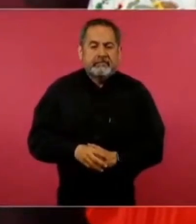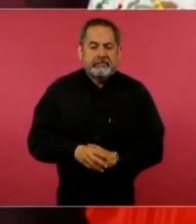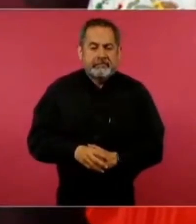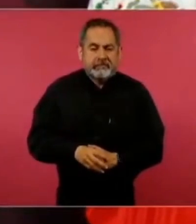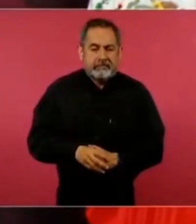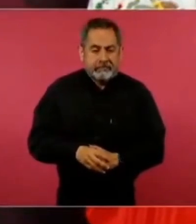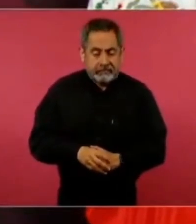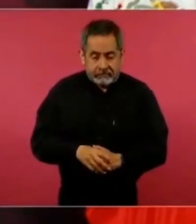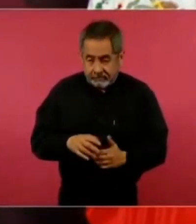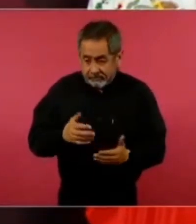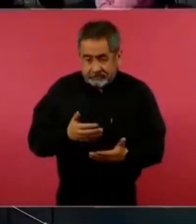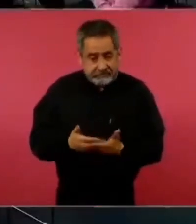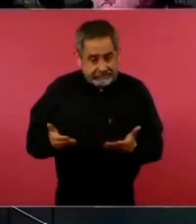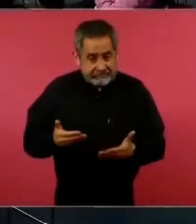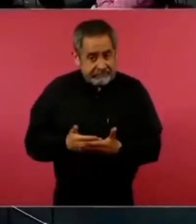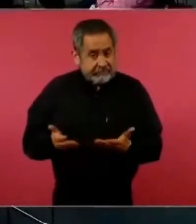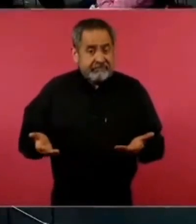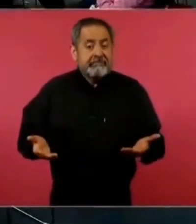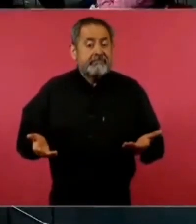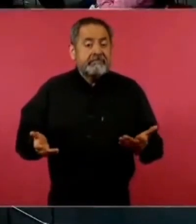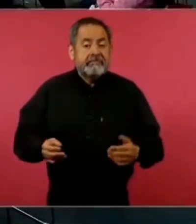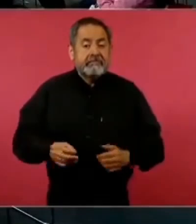Entonces, ahora